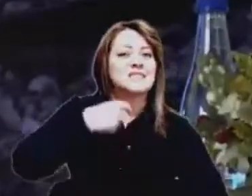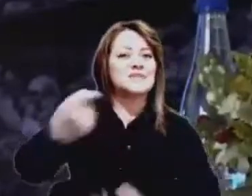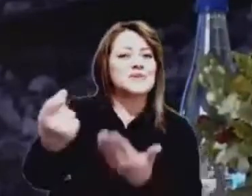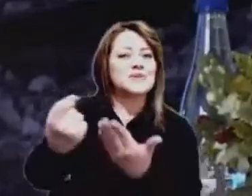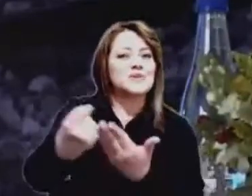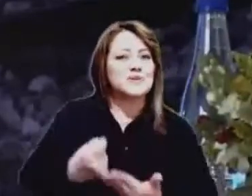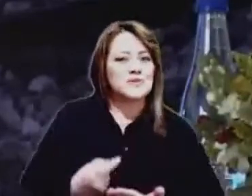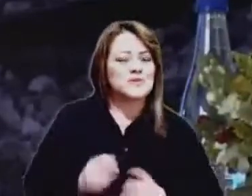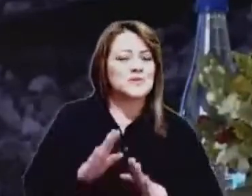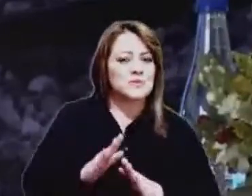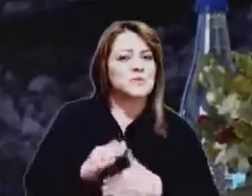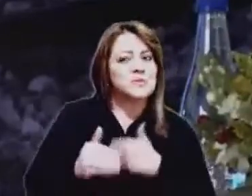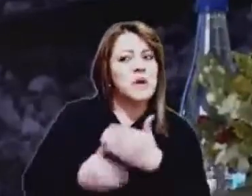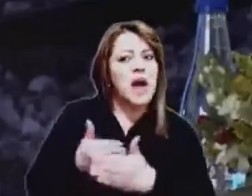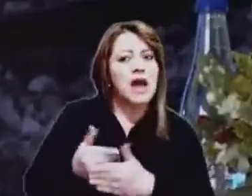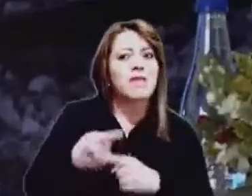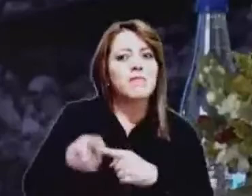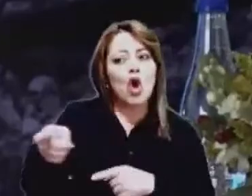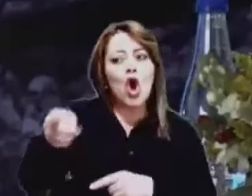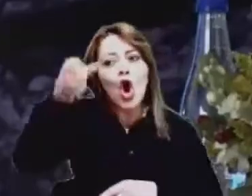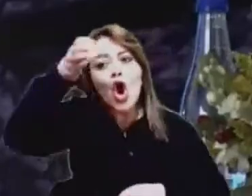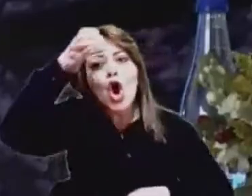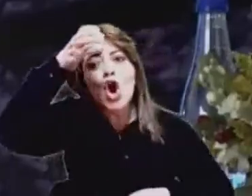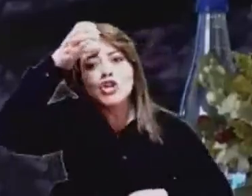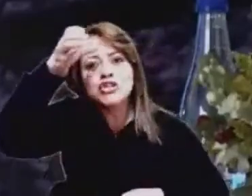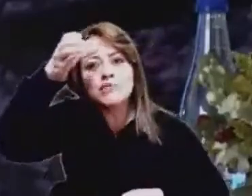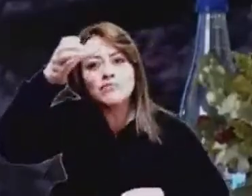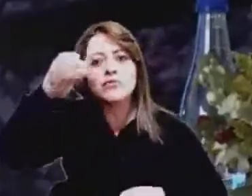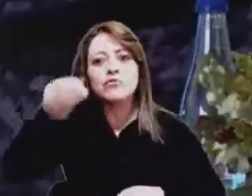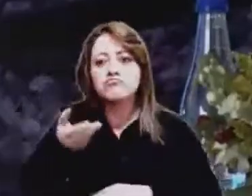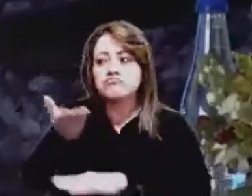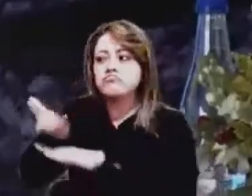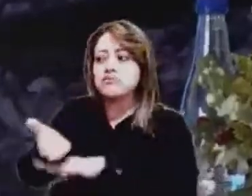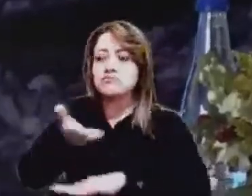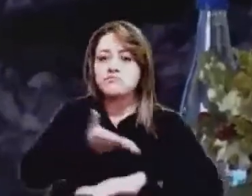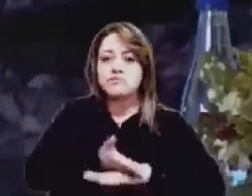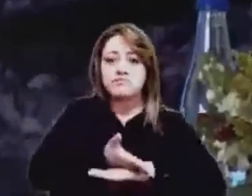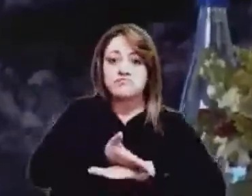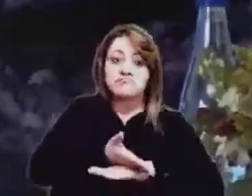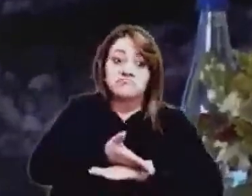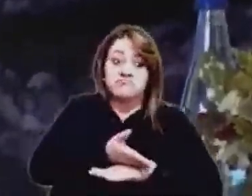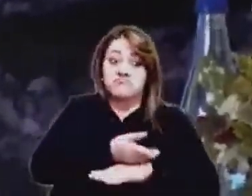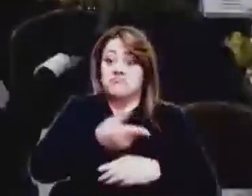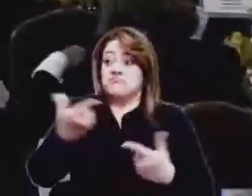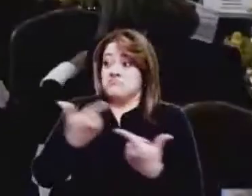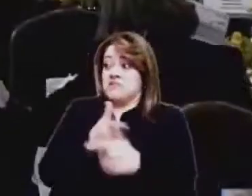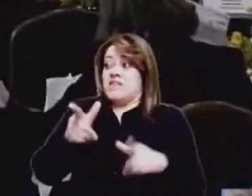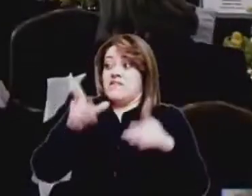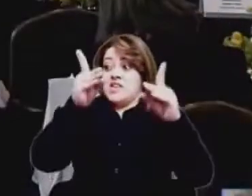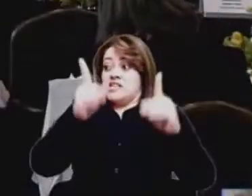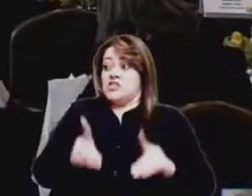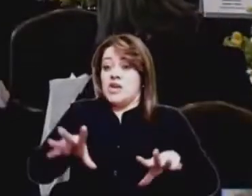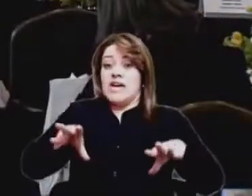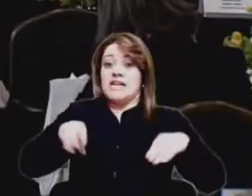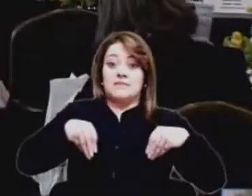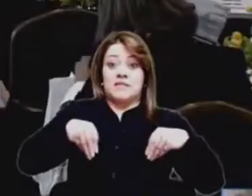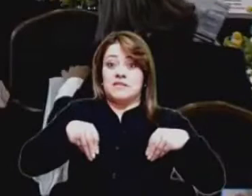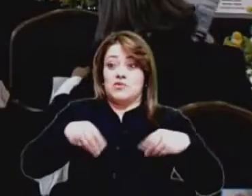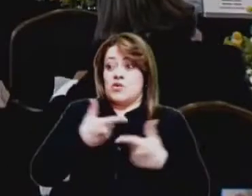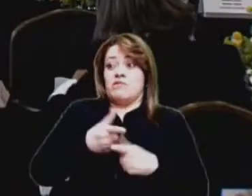surge por la emisión del concepto sino por la voluntad de las partes muchas gracias doctor gonzález